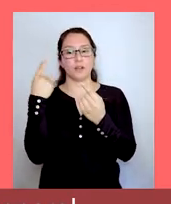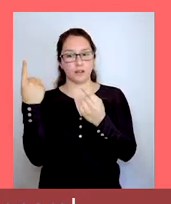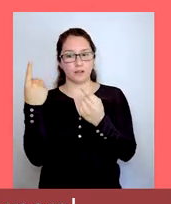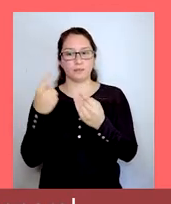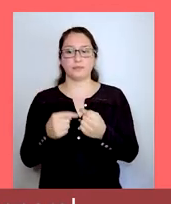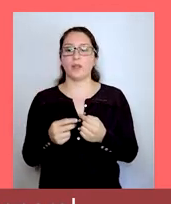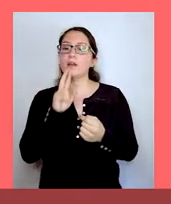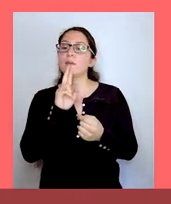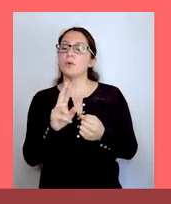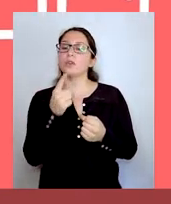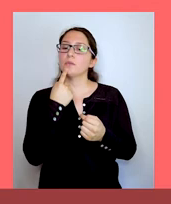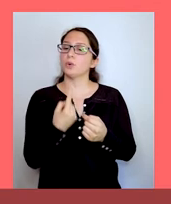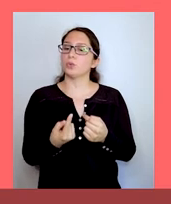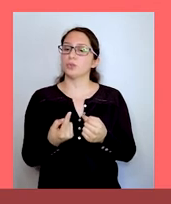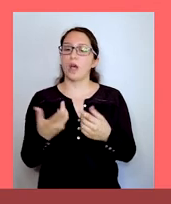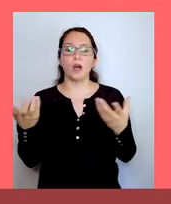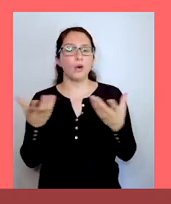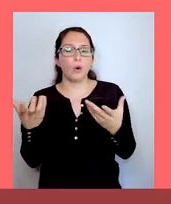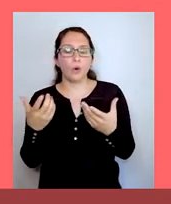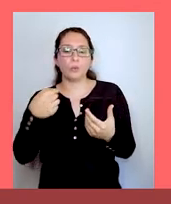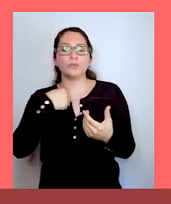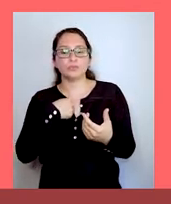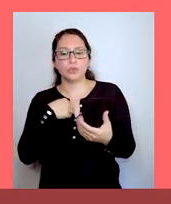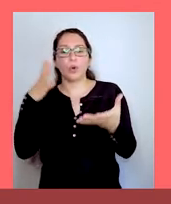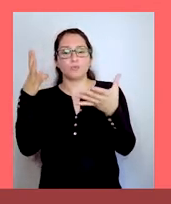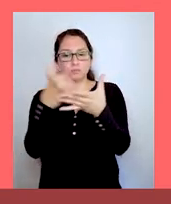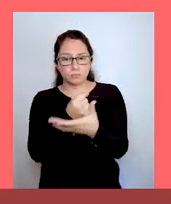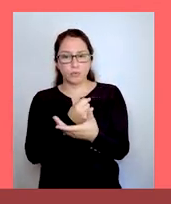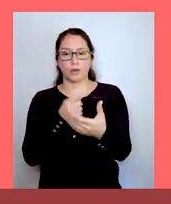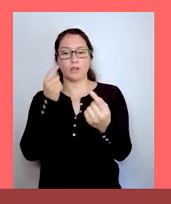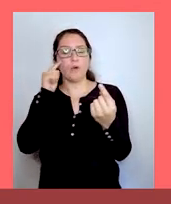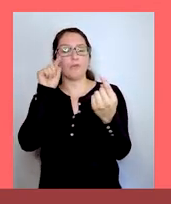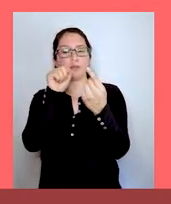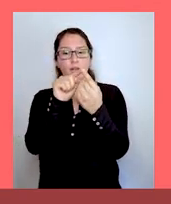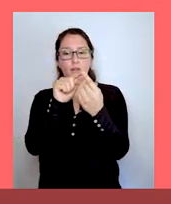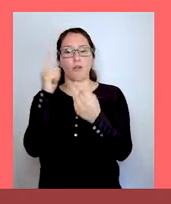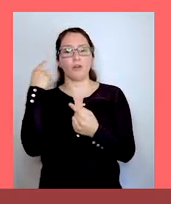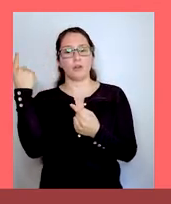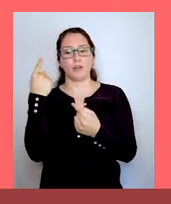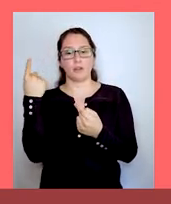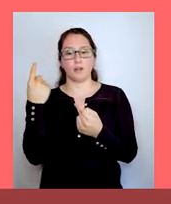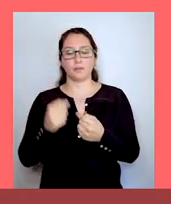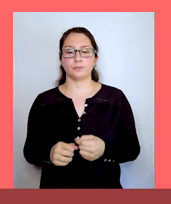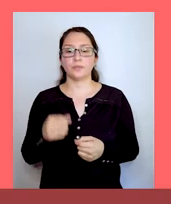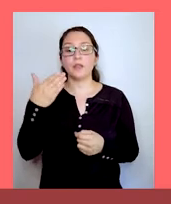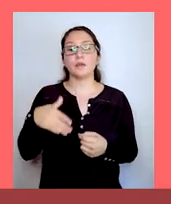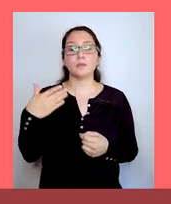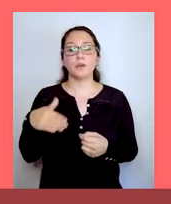del objetivo general. La pregunta guía para los objetivos específicos es ¿cómo realizar el objetivo